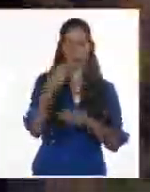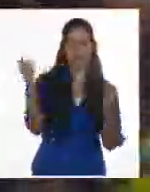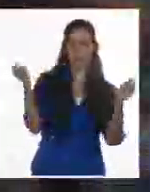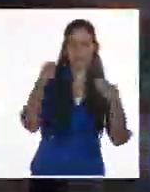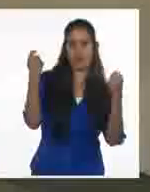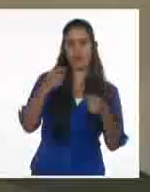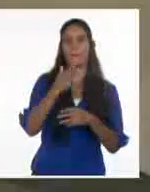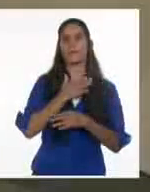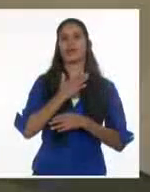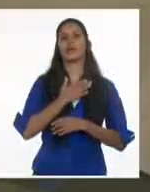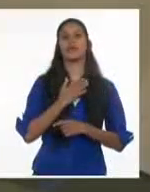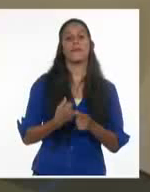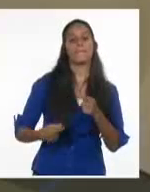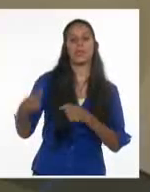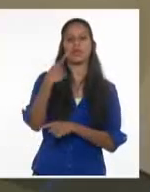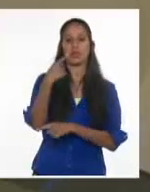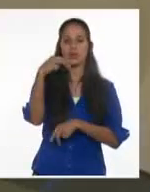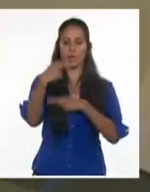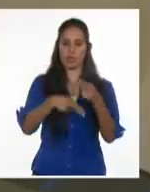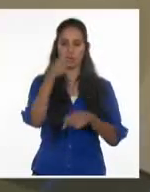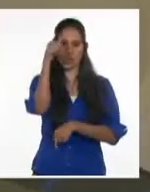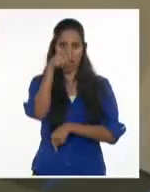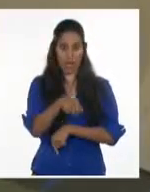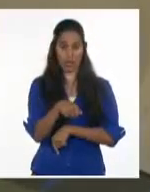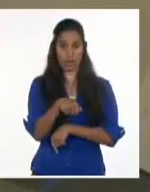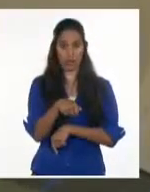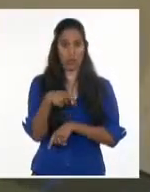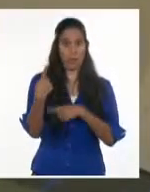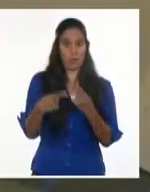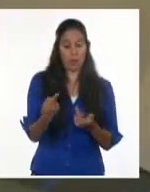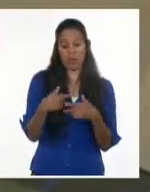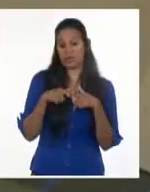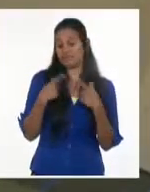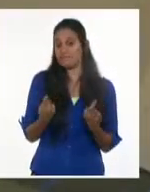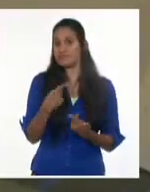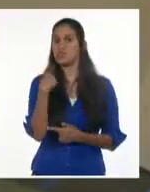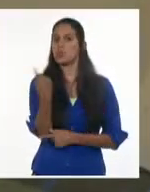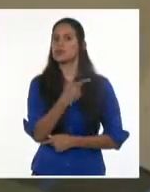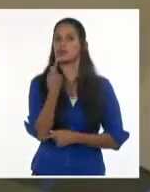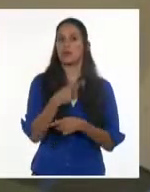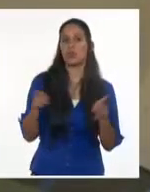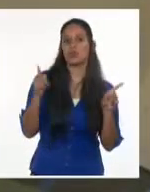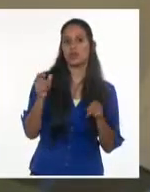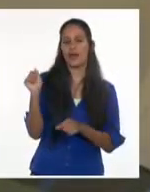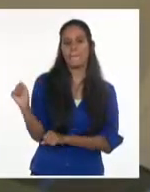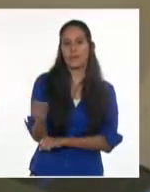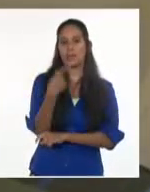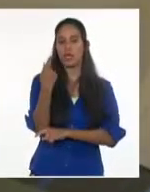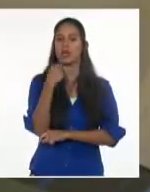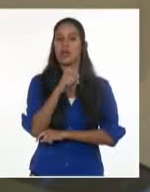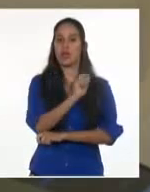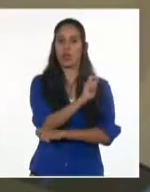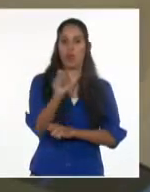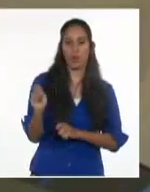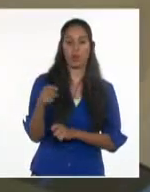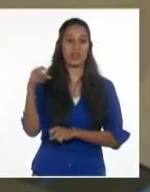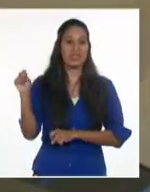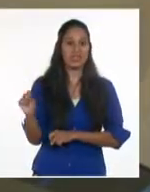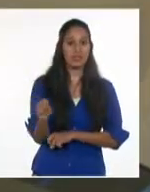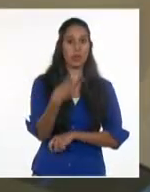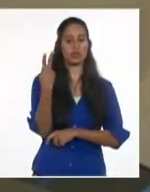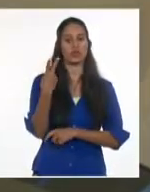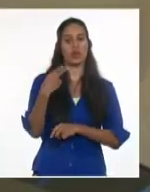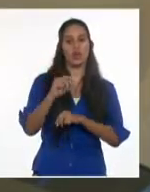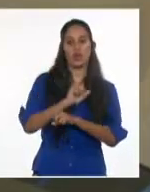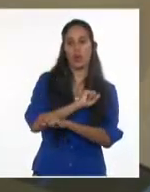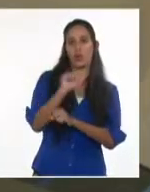del mundo, tenía que hacerse aquí. Porque es nuestra música, es nuestra cultura, ese es el primer logro. El segundo, que hemos logrado tener público en casi